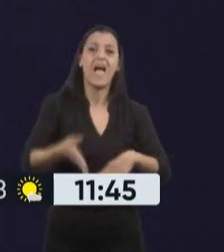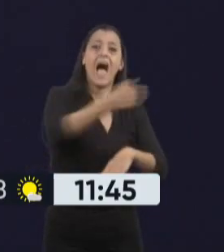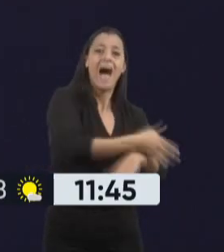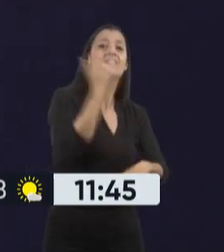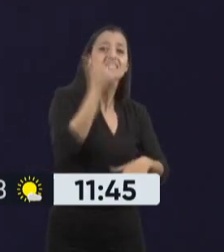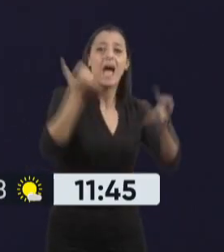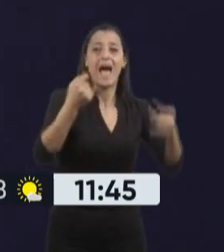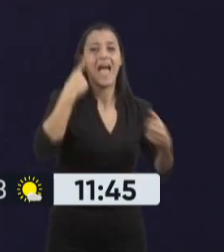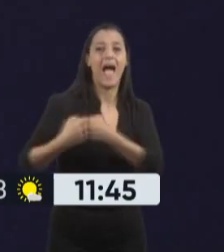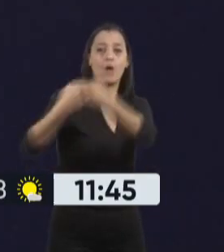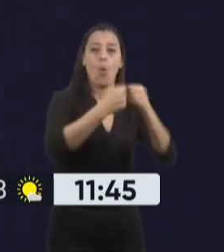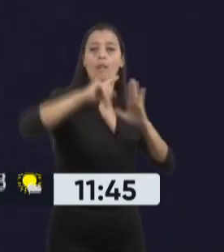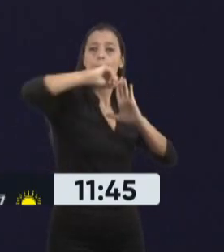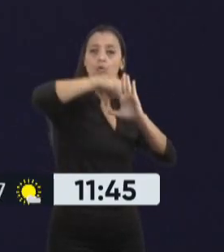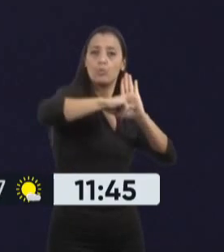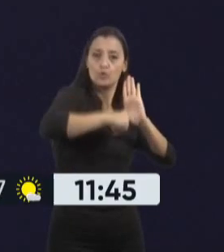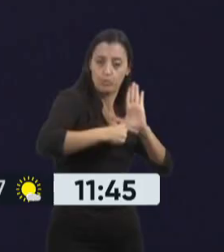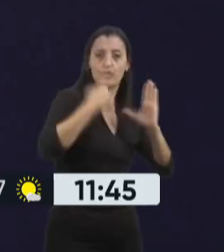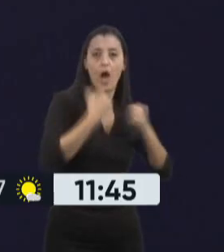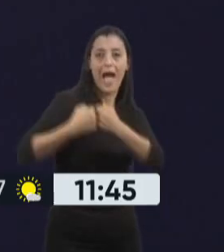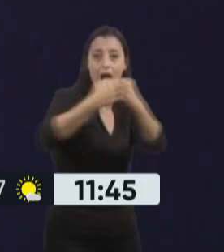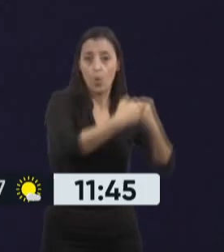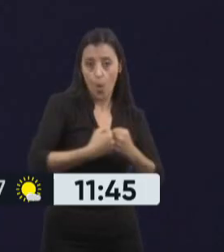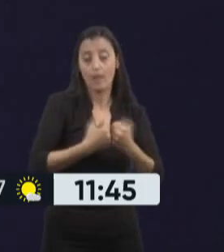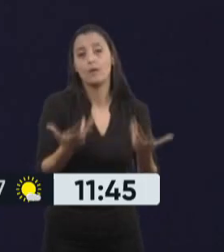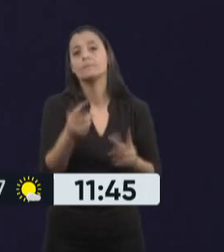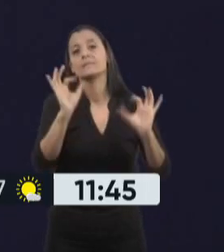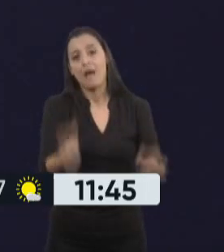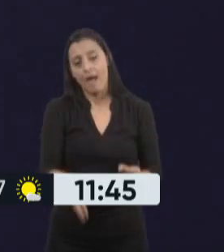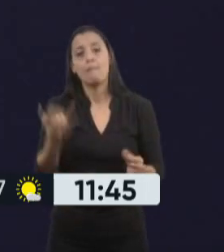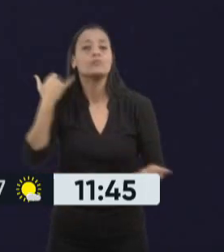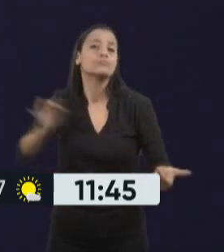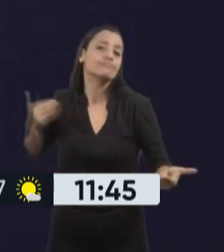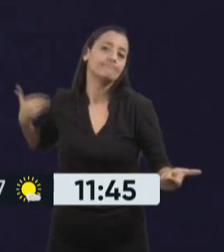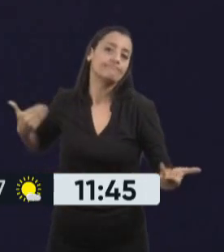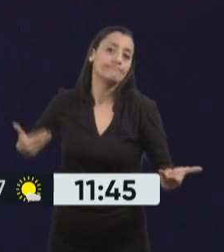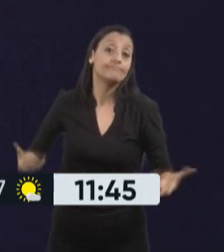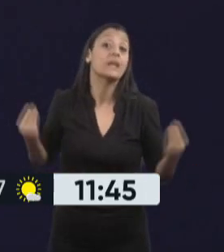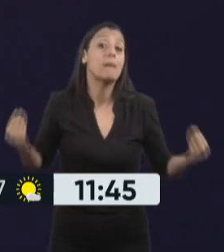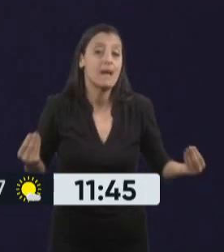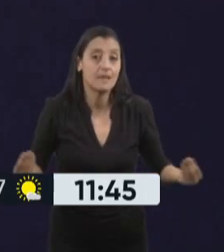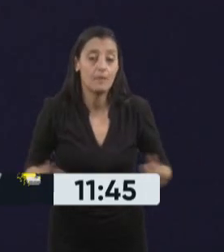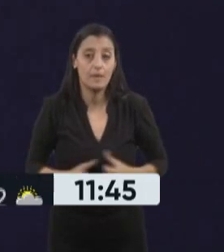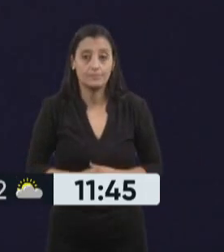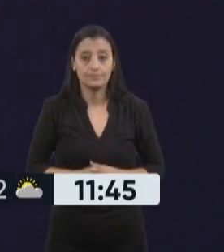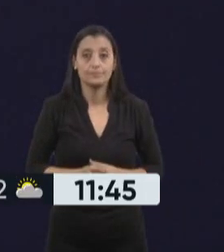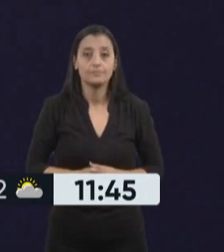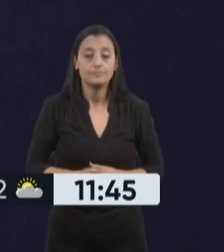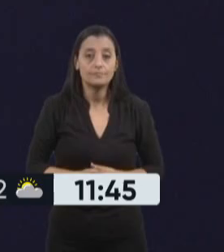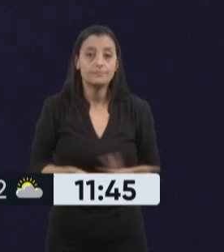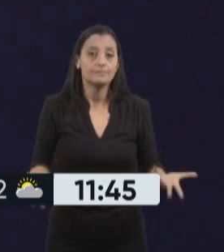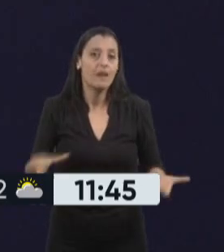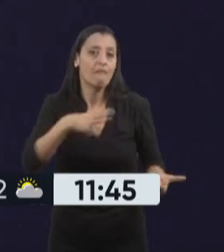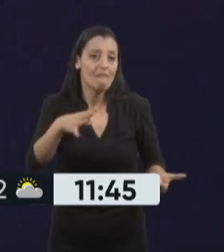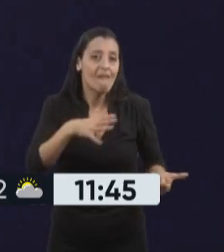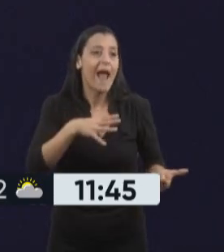todos los puntos, a diferencia de tal vez lo que viene ocurriendo, que es que no se da la discusión entre todas